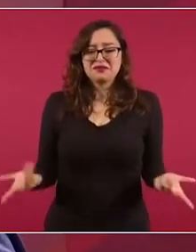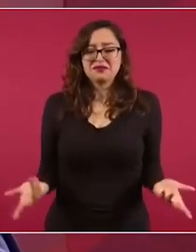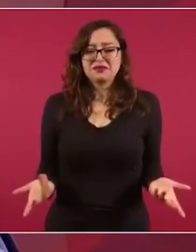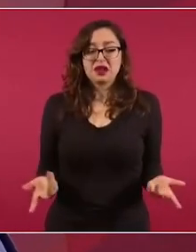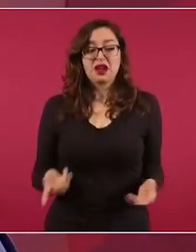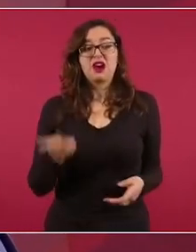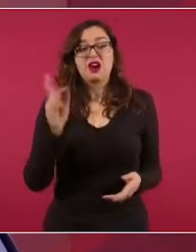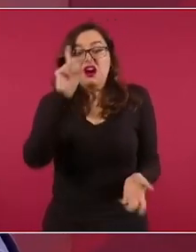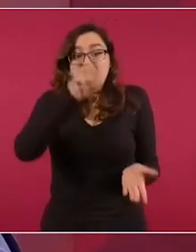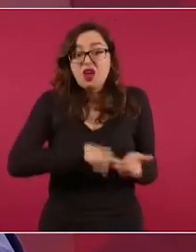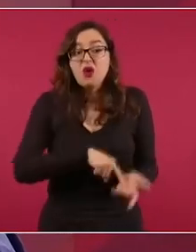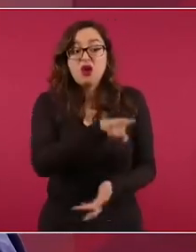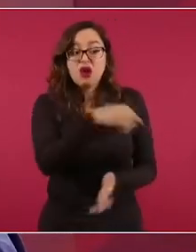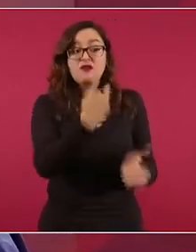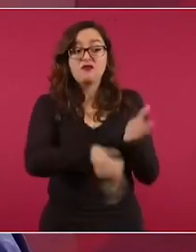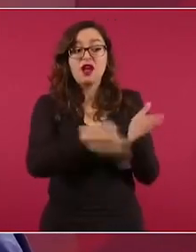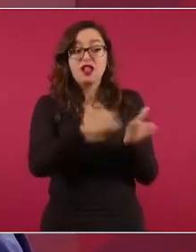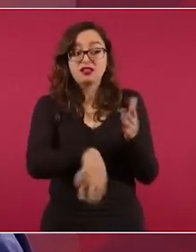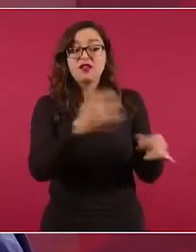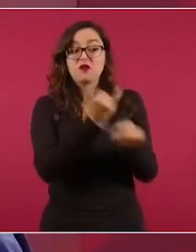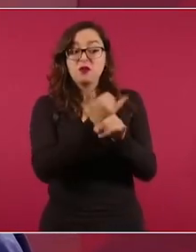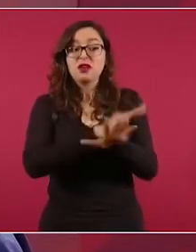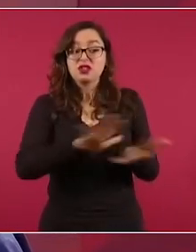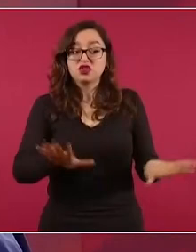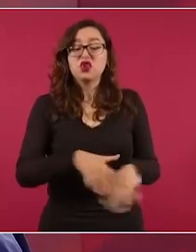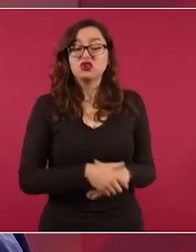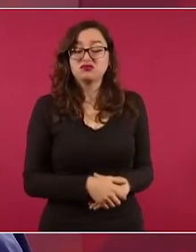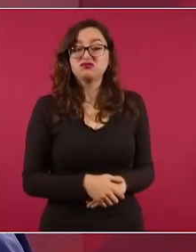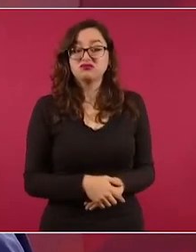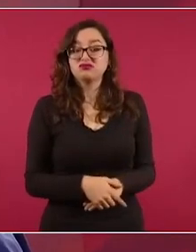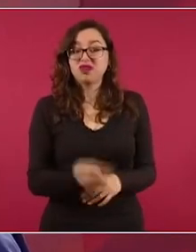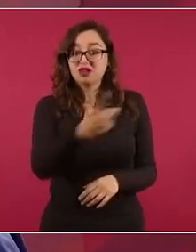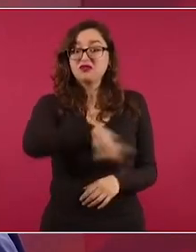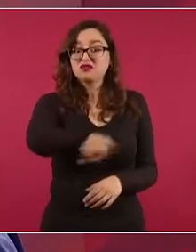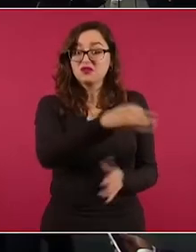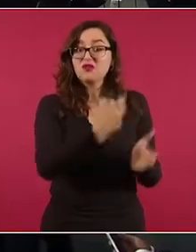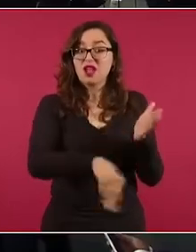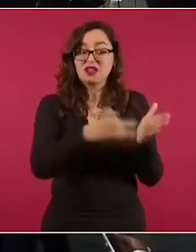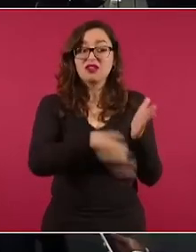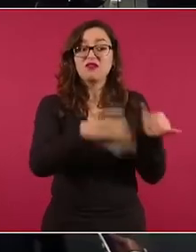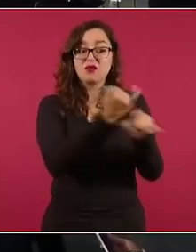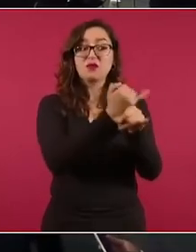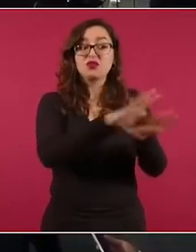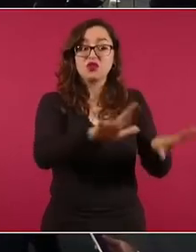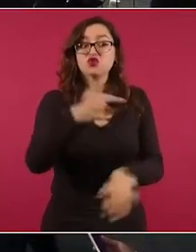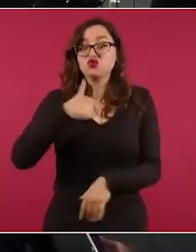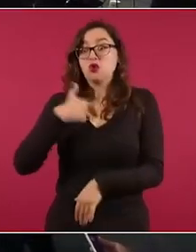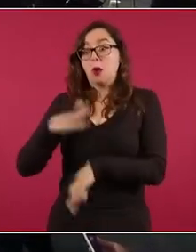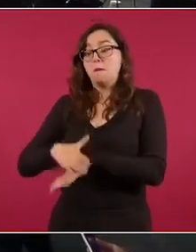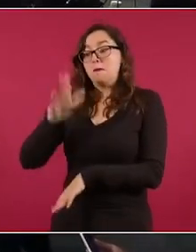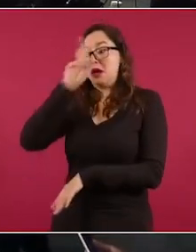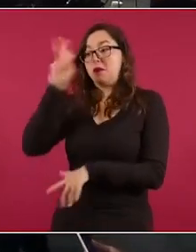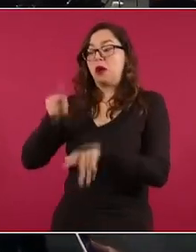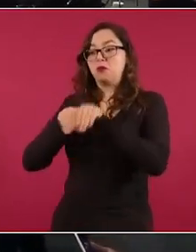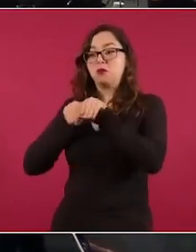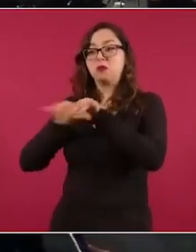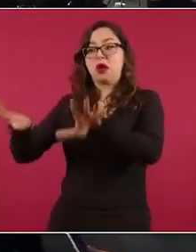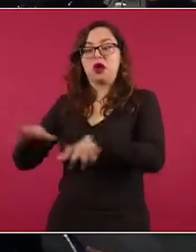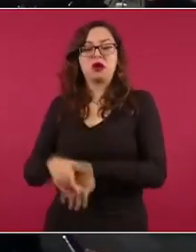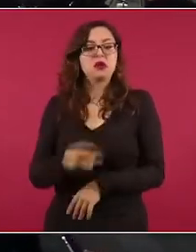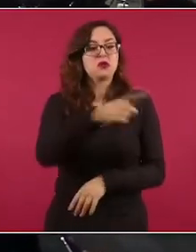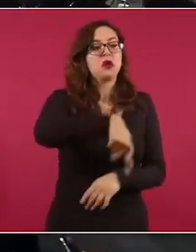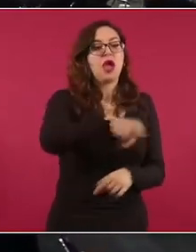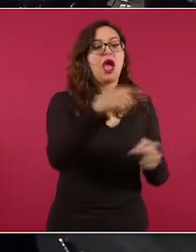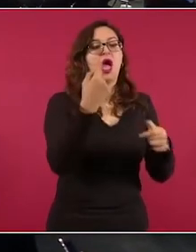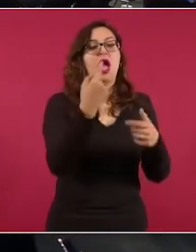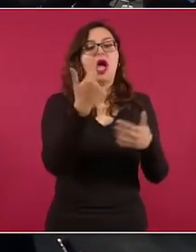faltó, he dicho ¿qué? Más cosas. ¿Qué faltó? O sea, ¿eh? ¿Qué faltó? ¿Qué faltó? Porque tengo otros achaques y